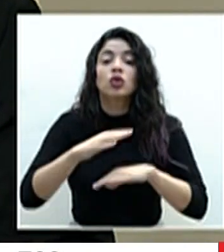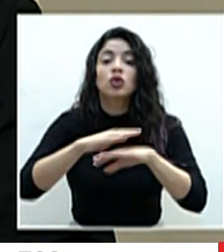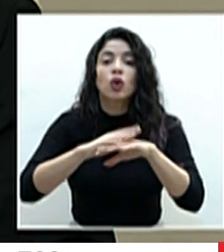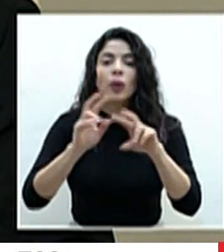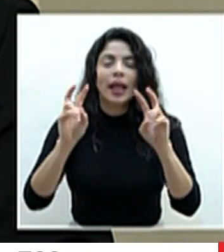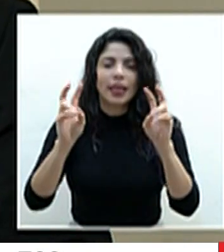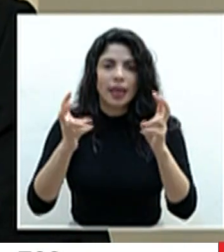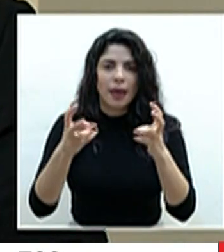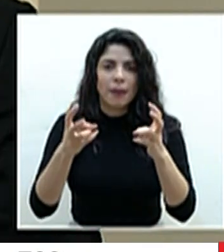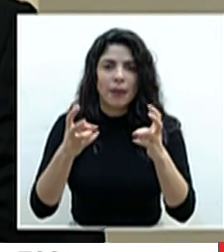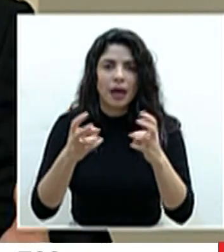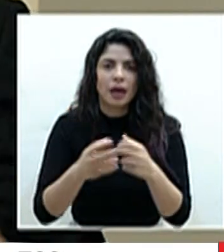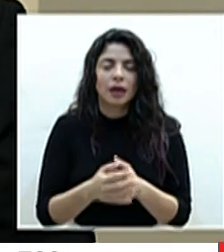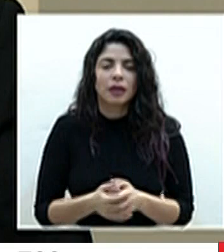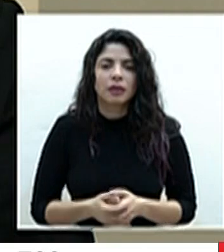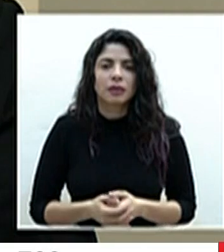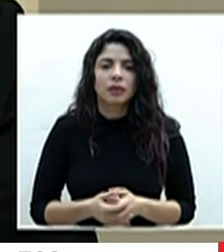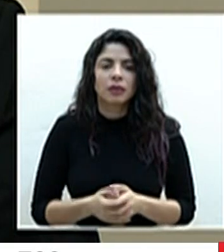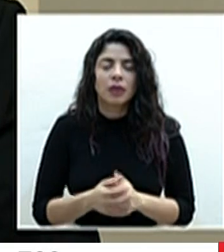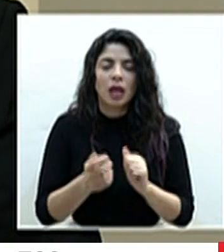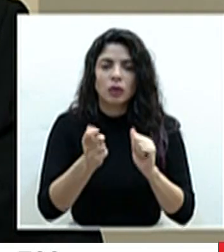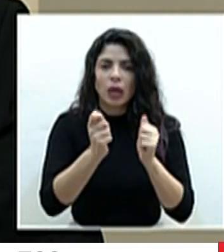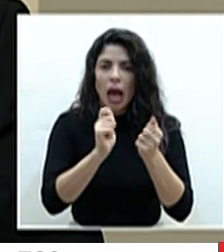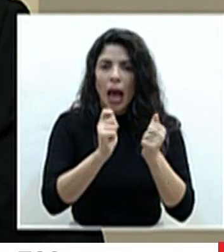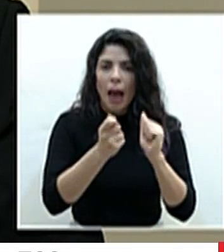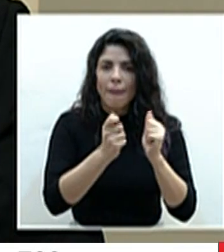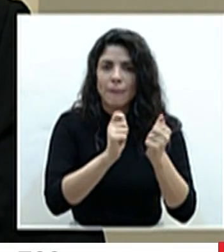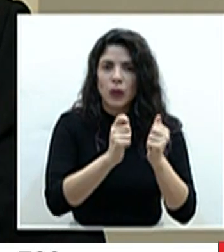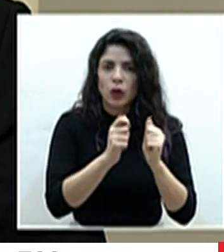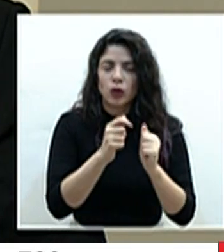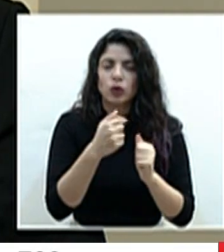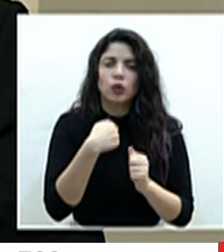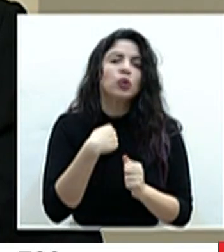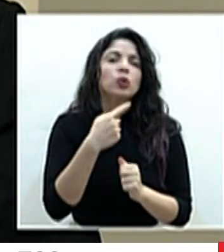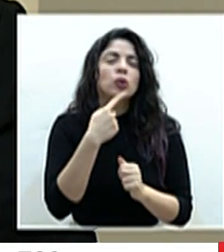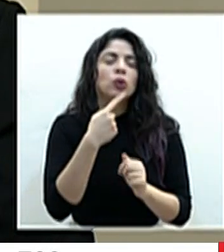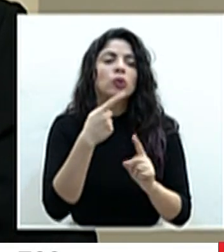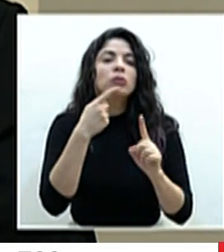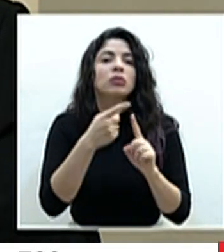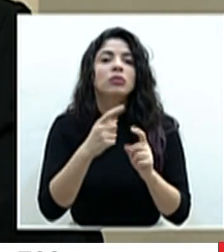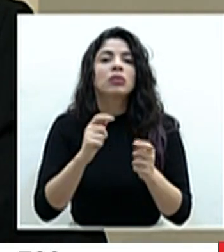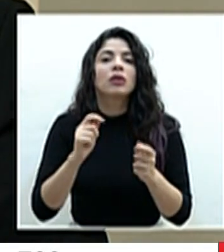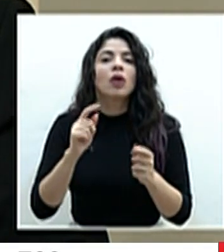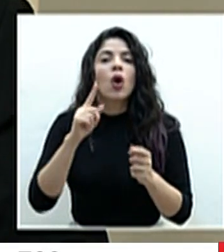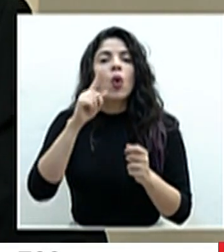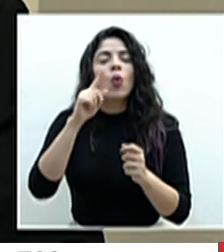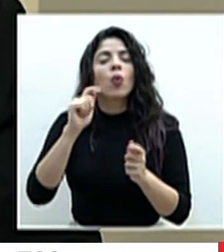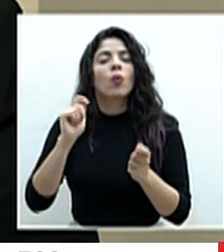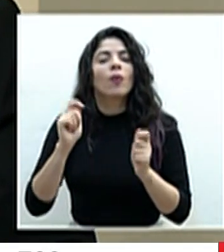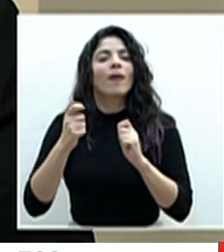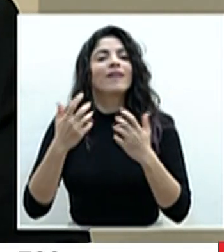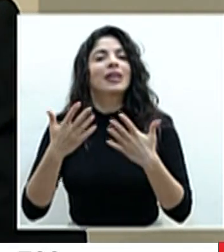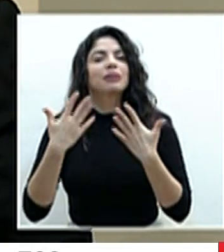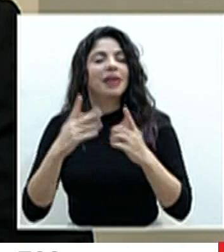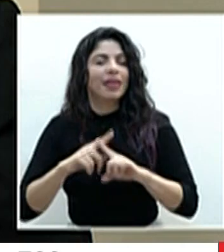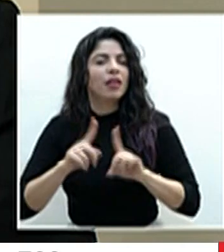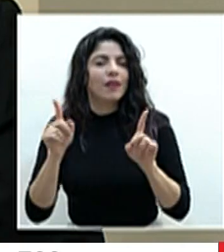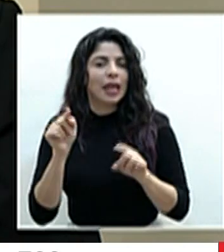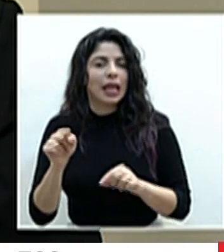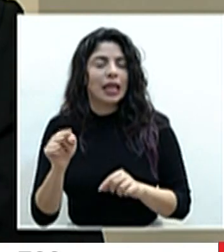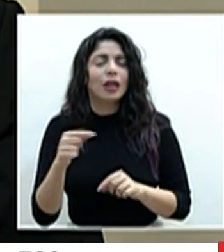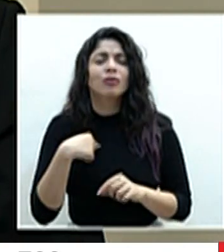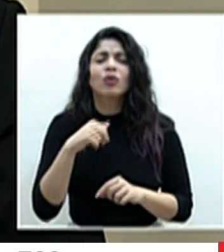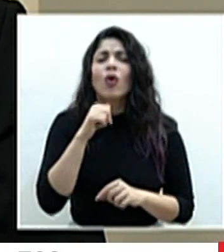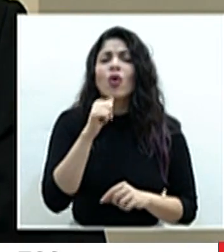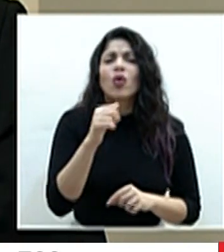materia de los cambios, pues yo lo he dicho que tiene que ver con refrescamiento y estilo. Yo no